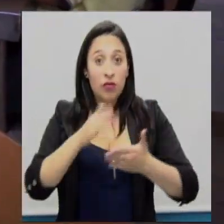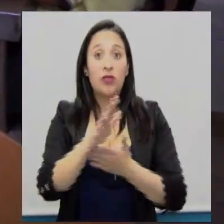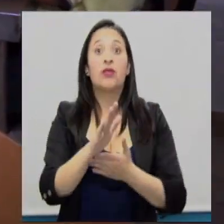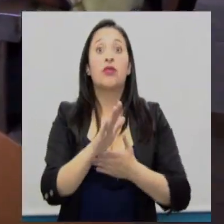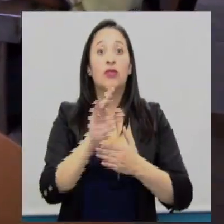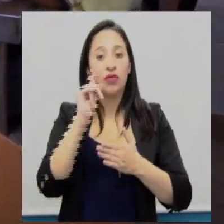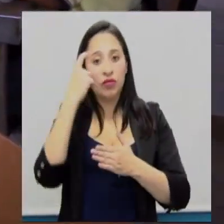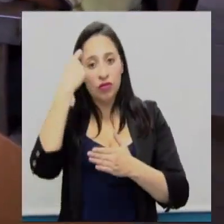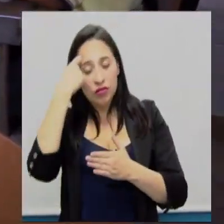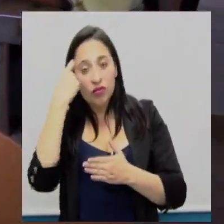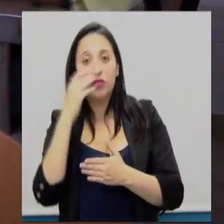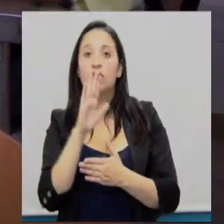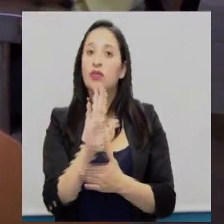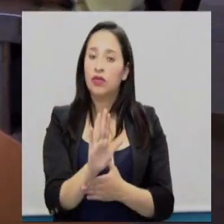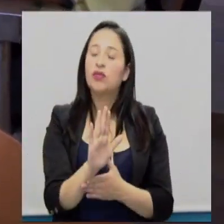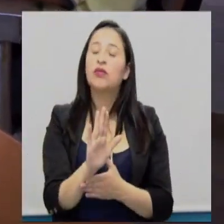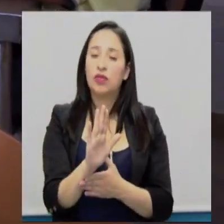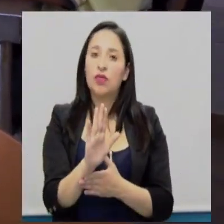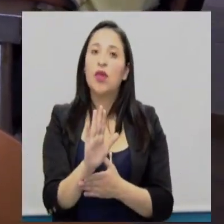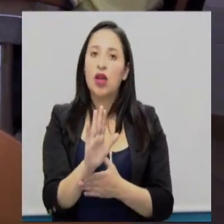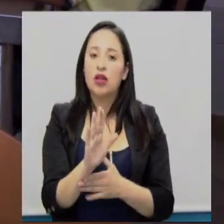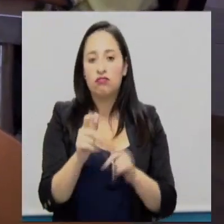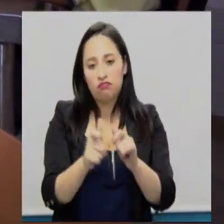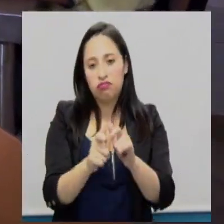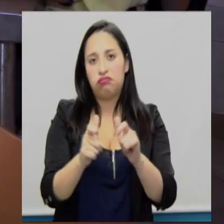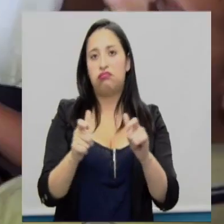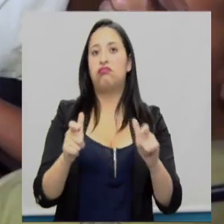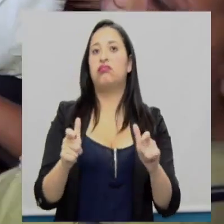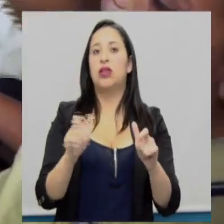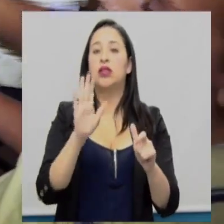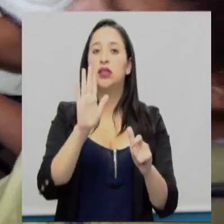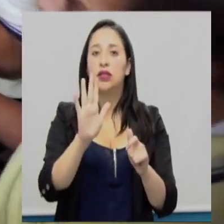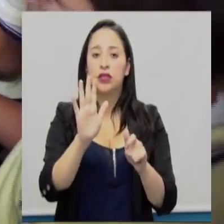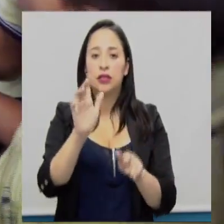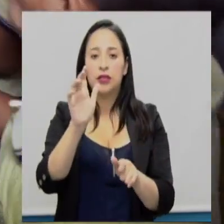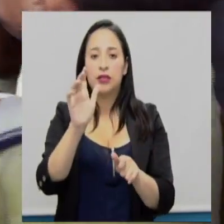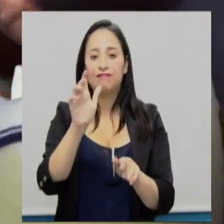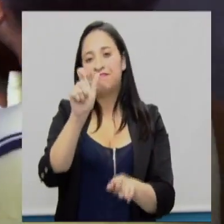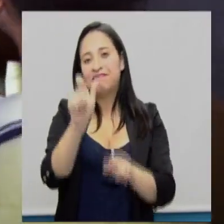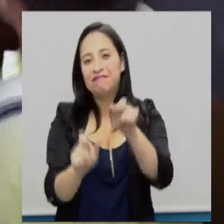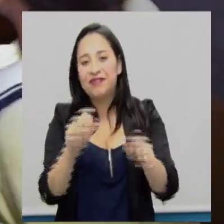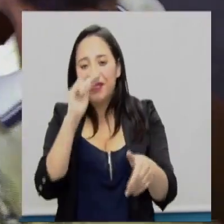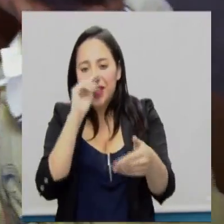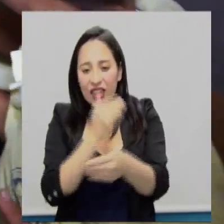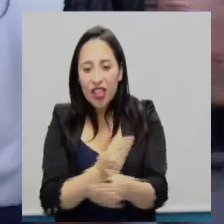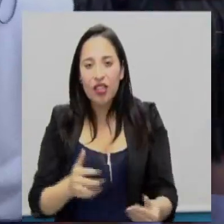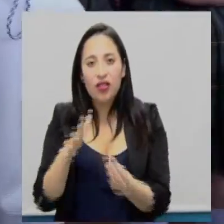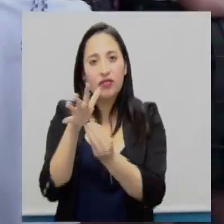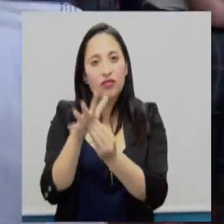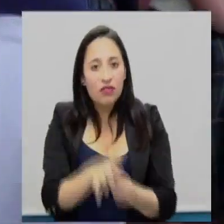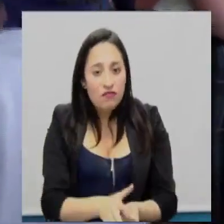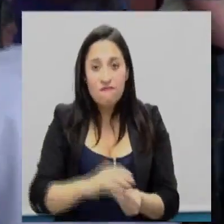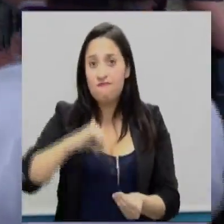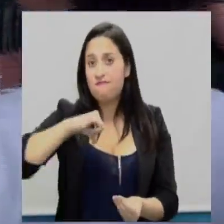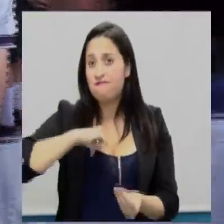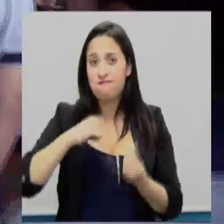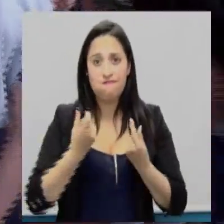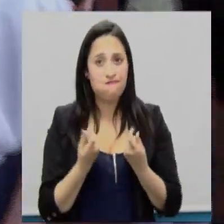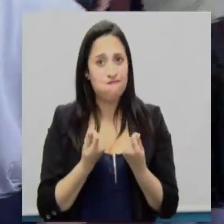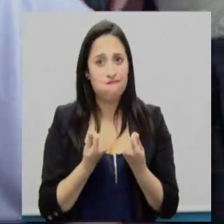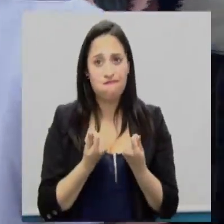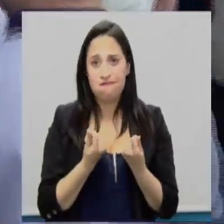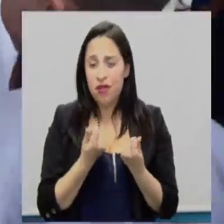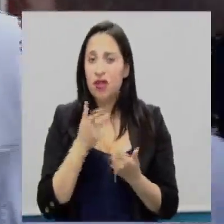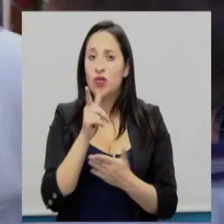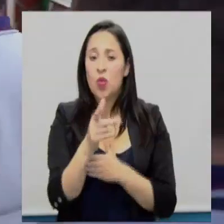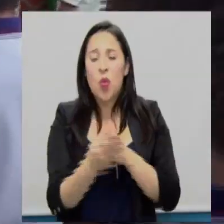colegios oficiales, a las instituciones educativas oficiales, en su mayoría es población vulnerable, carente de recursos,